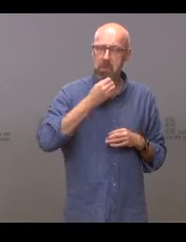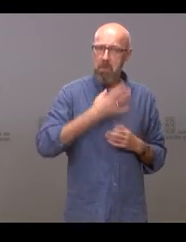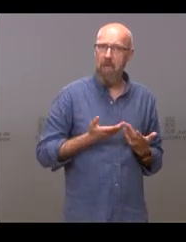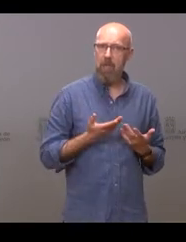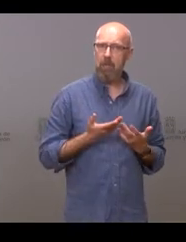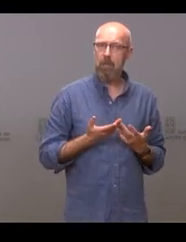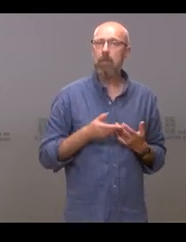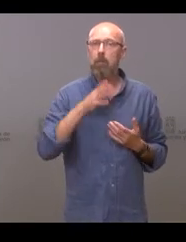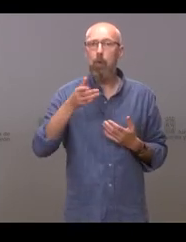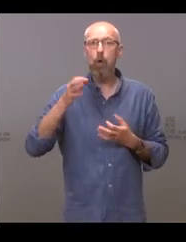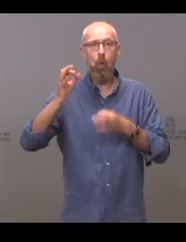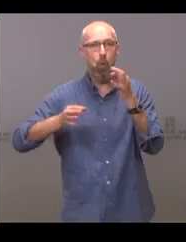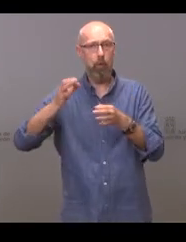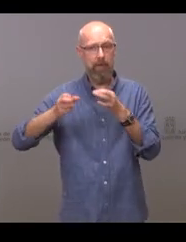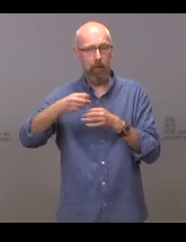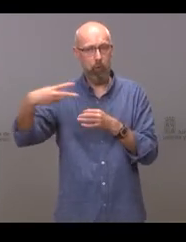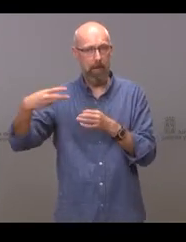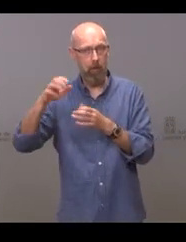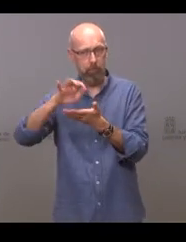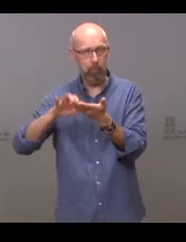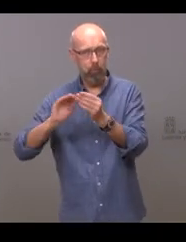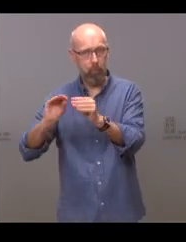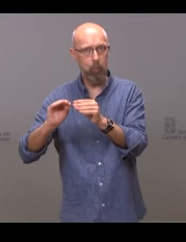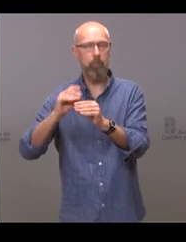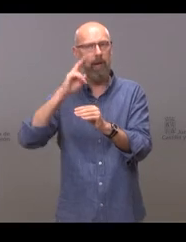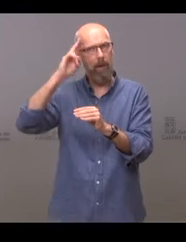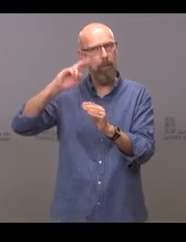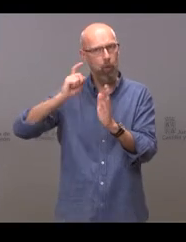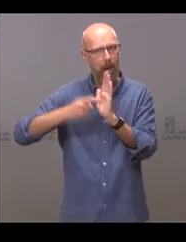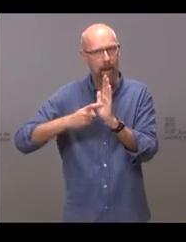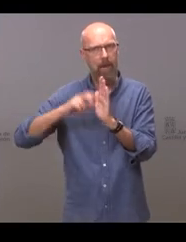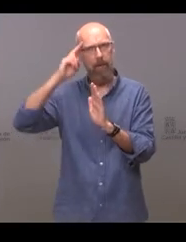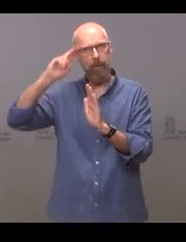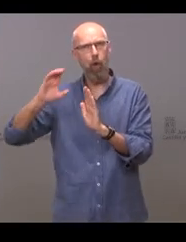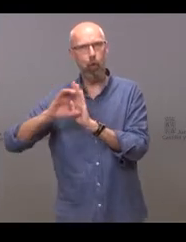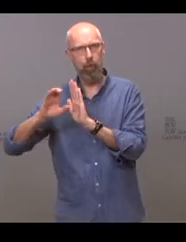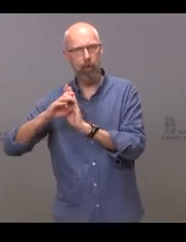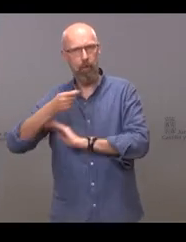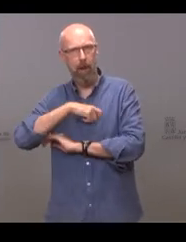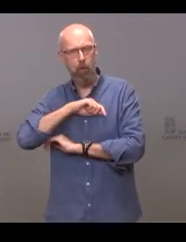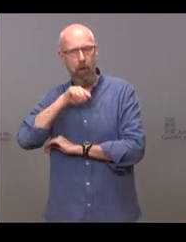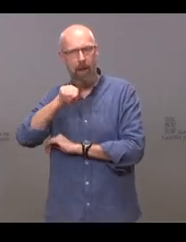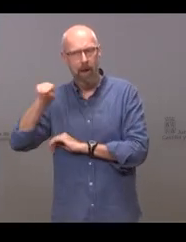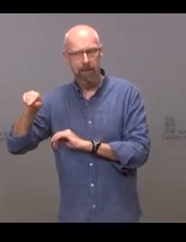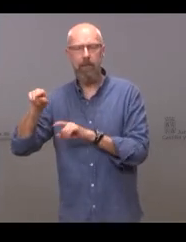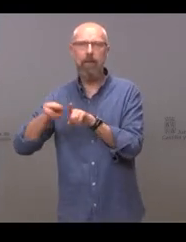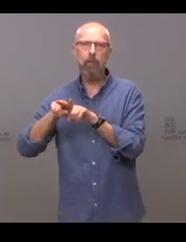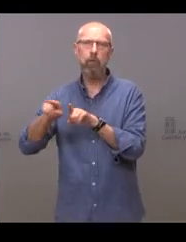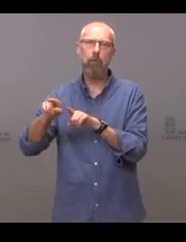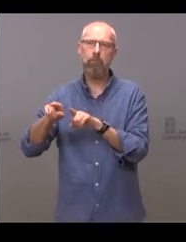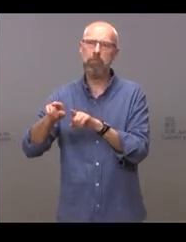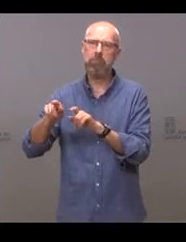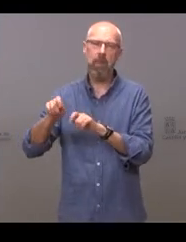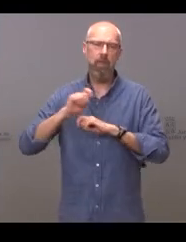sentencias de los tribunales de justicia el respeto a la ley a la constitución española es lo que sustenta desde luego la concordia